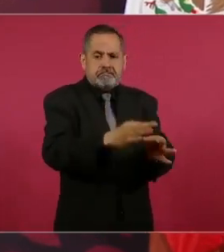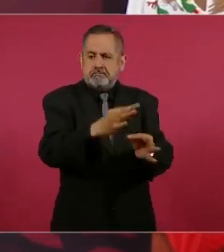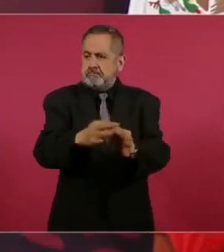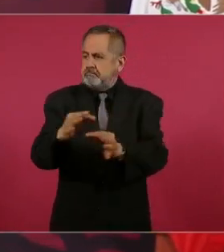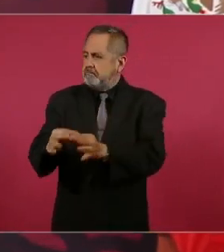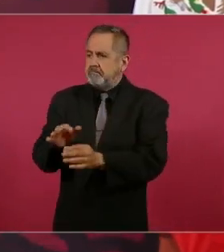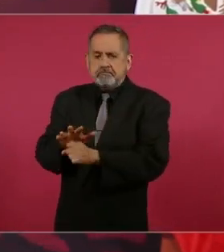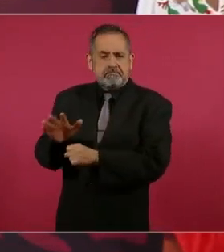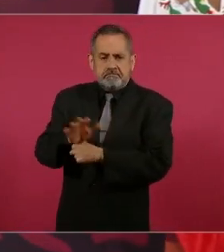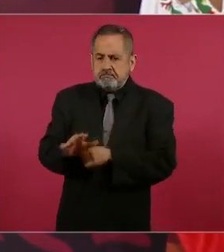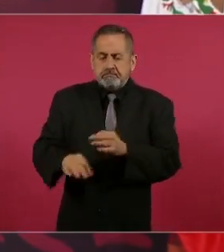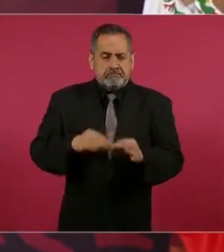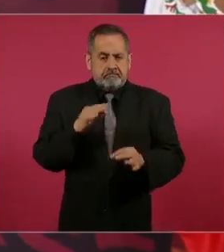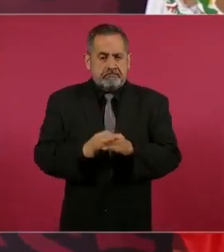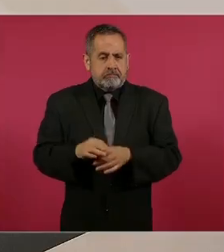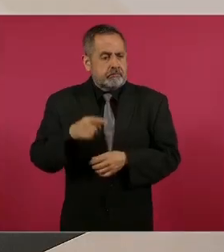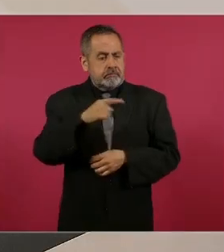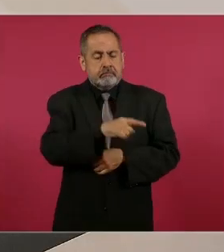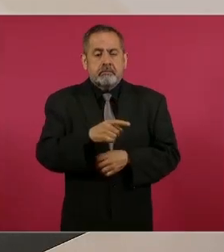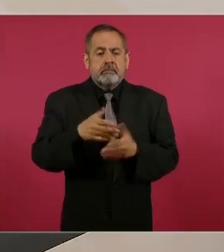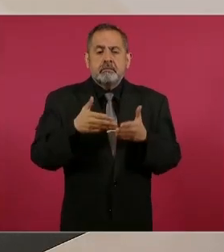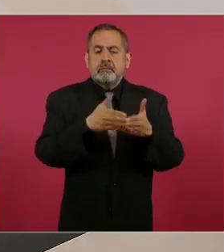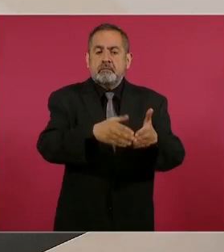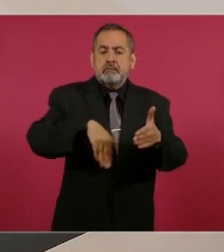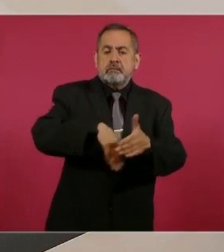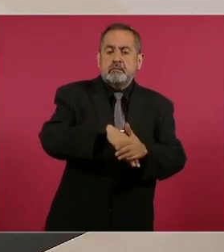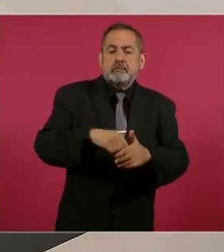de el puerto de Guaymas,